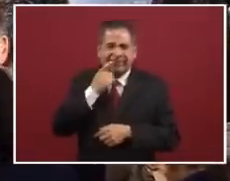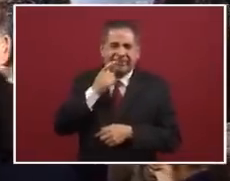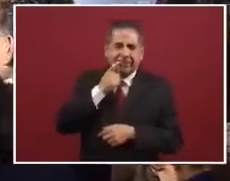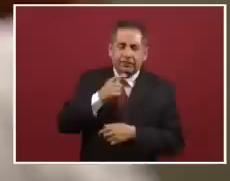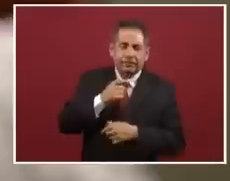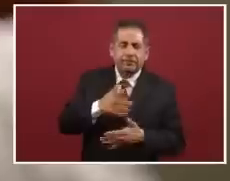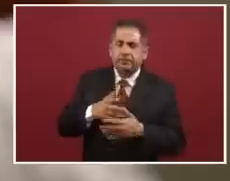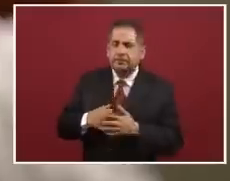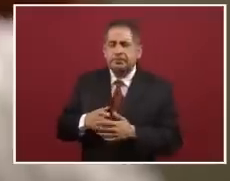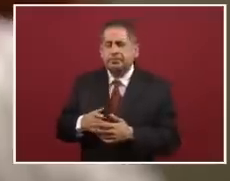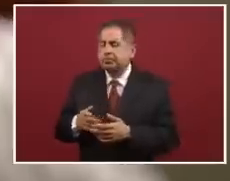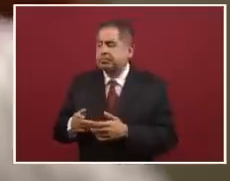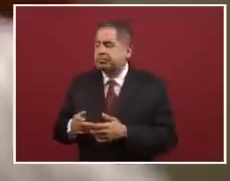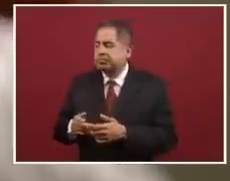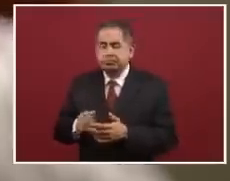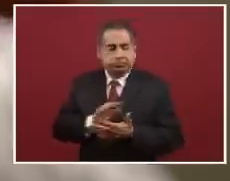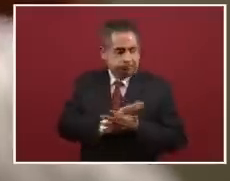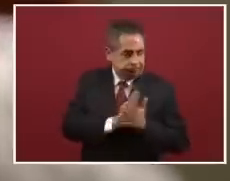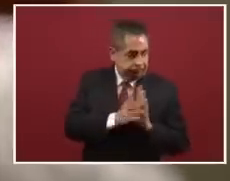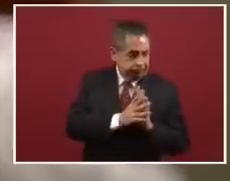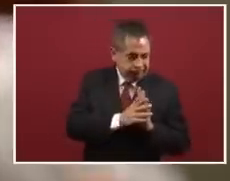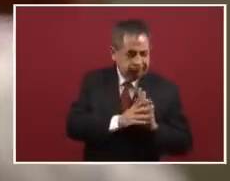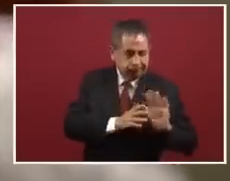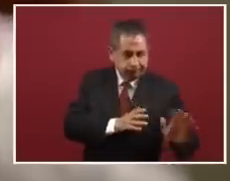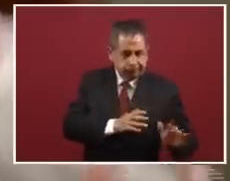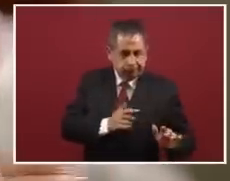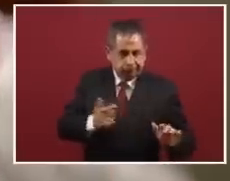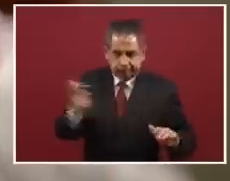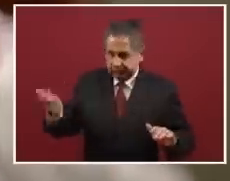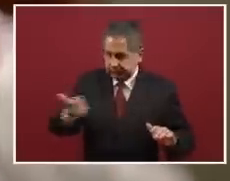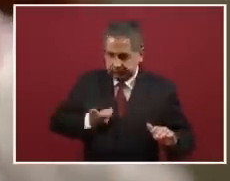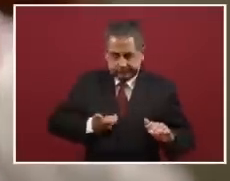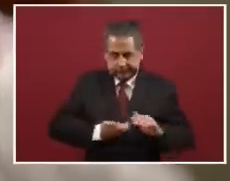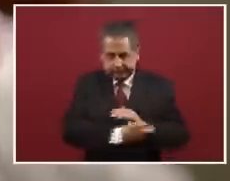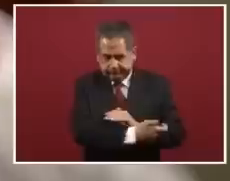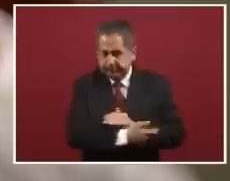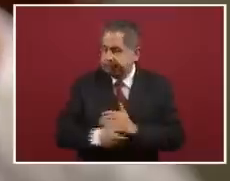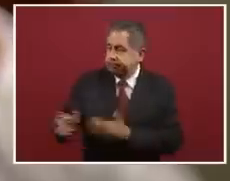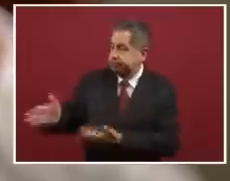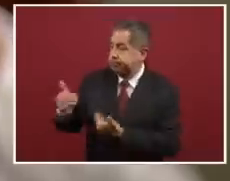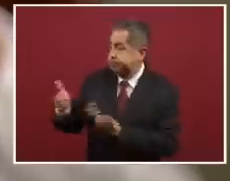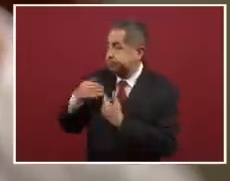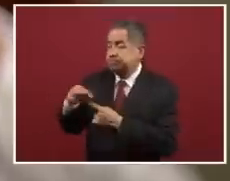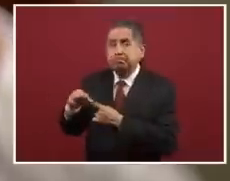oficiales de migración y con oficiales de la policía.